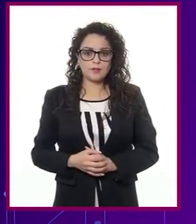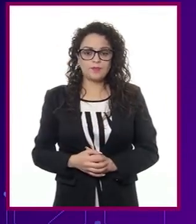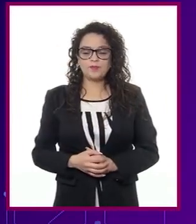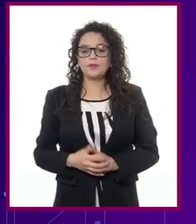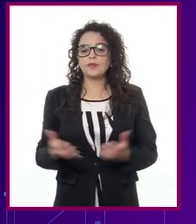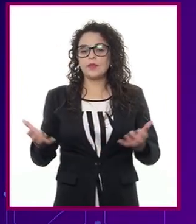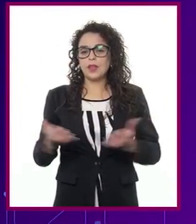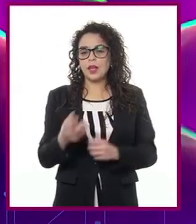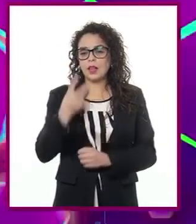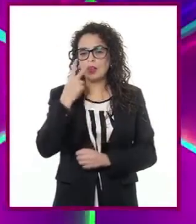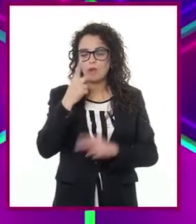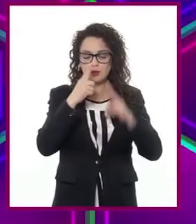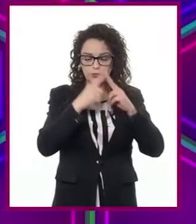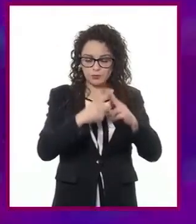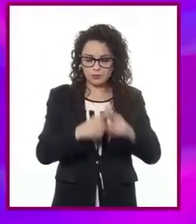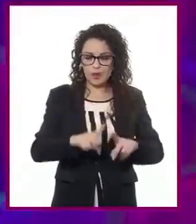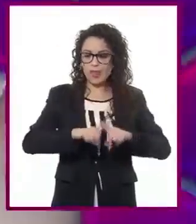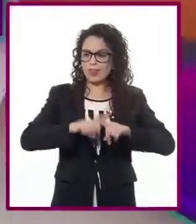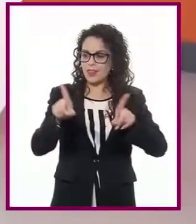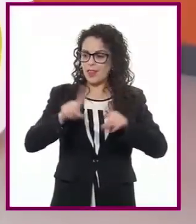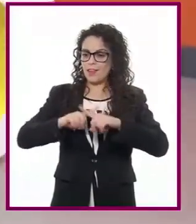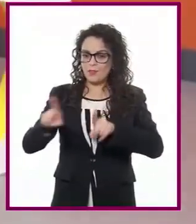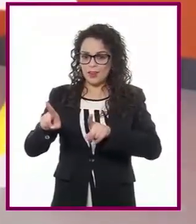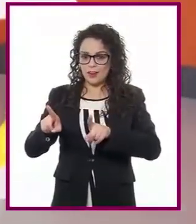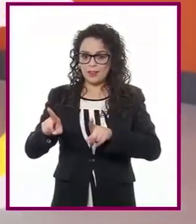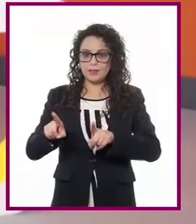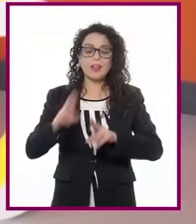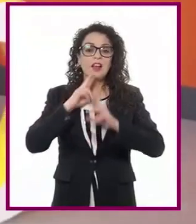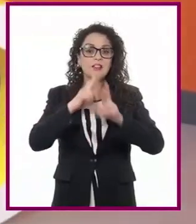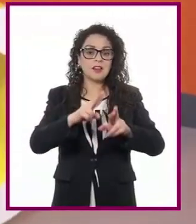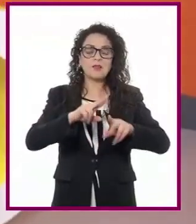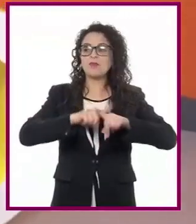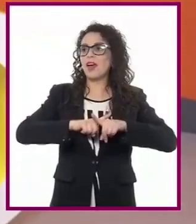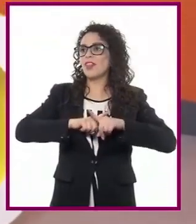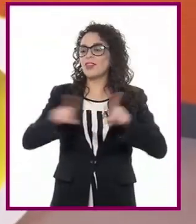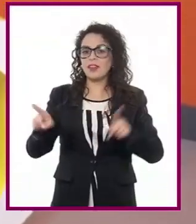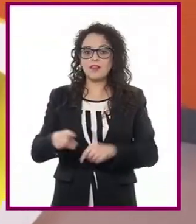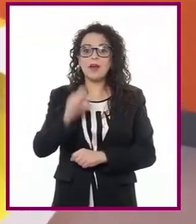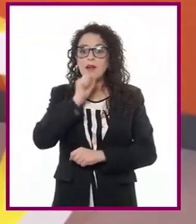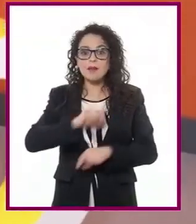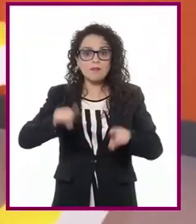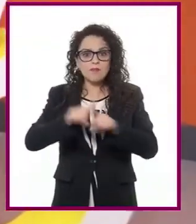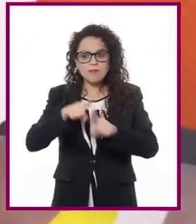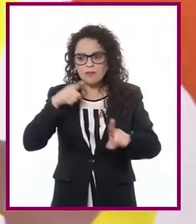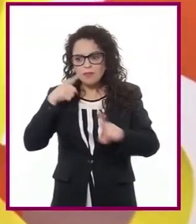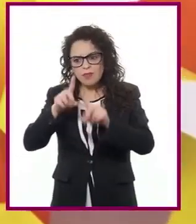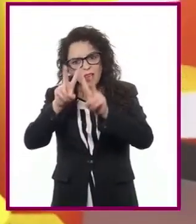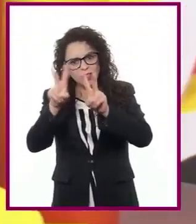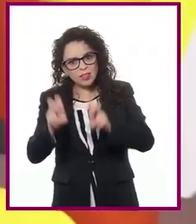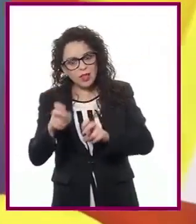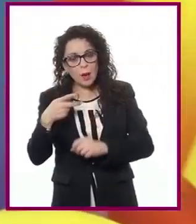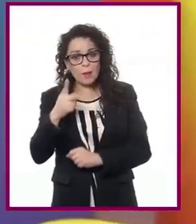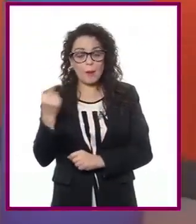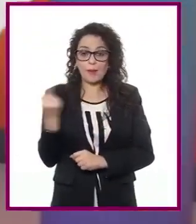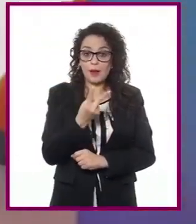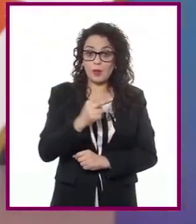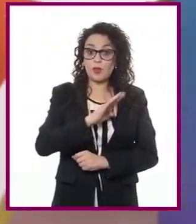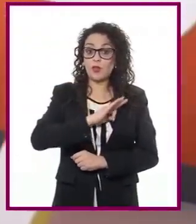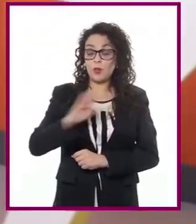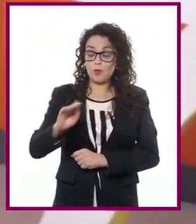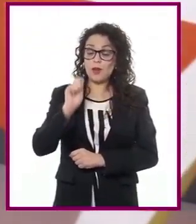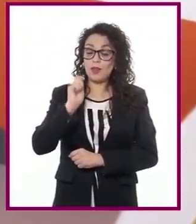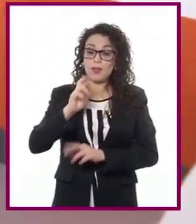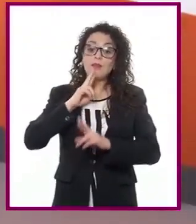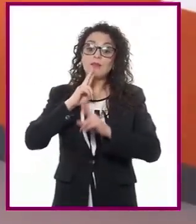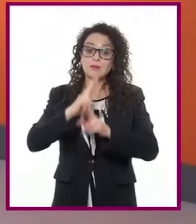Realizamos dos procedimientos distintos que nos dieron datos diferentes del mismo problema, pero ambos nos permiten dar